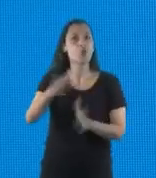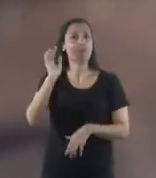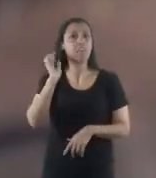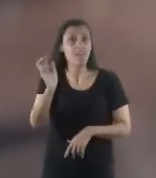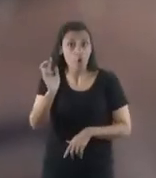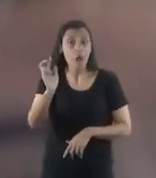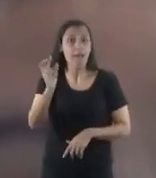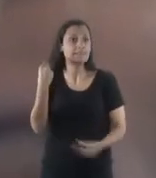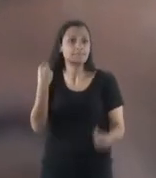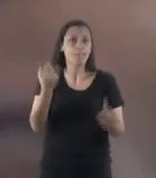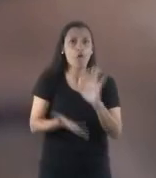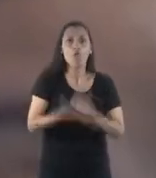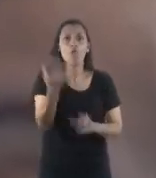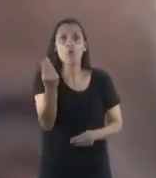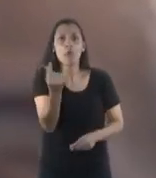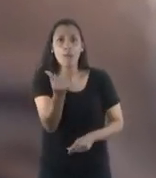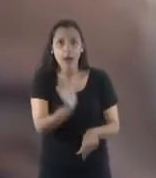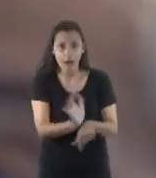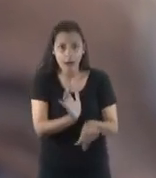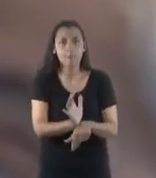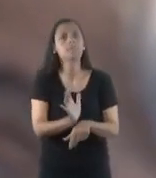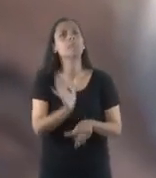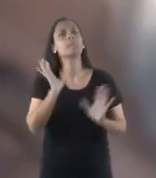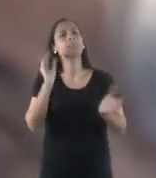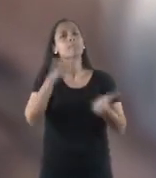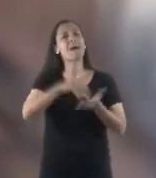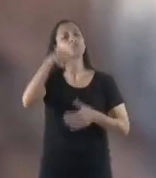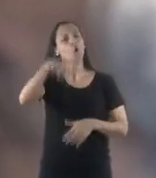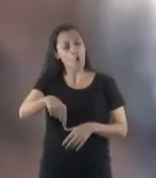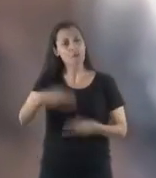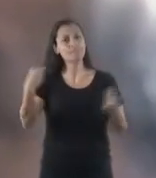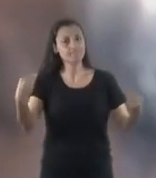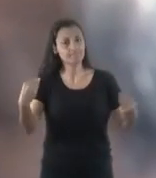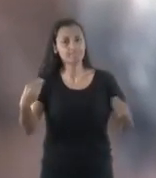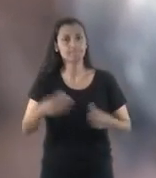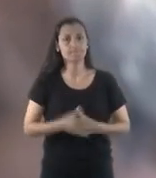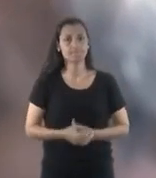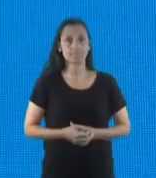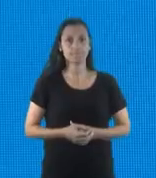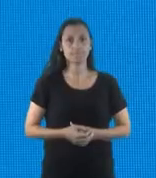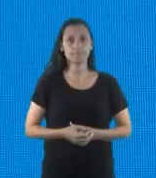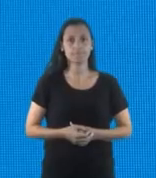2.000 millones de dólares, sino que en este